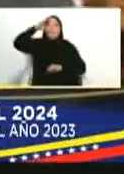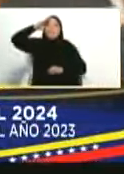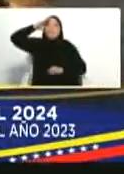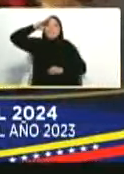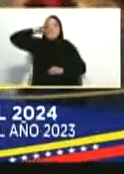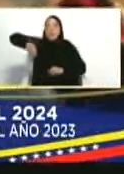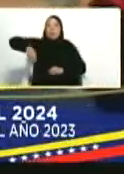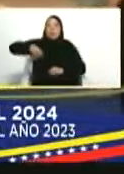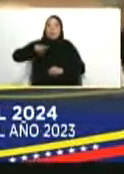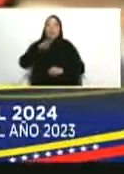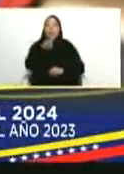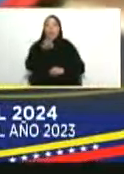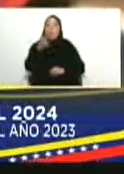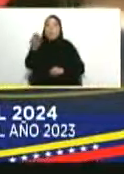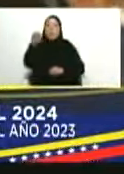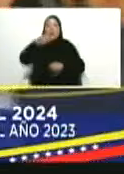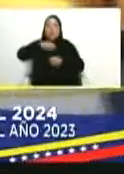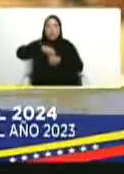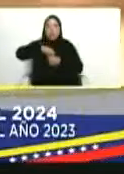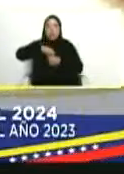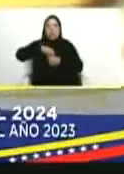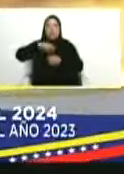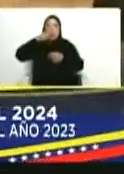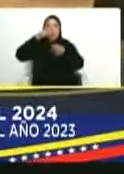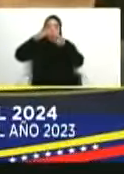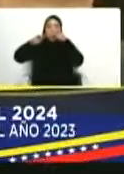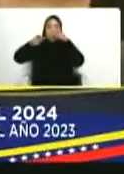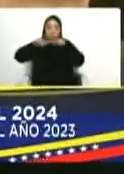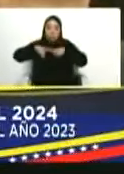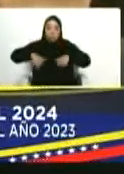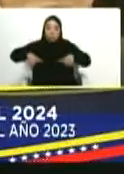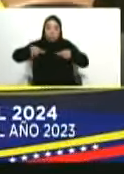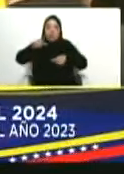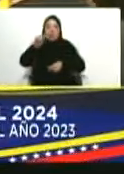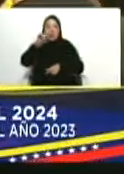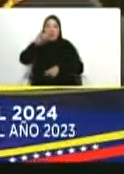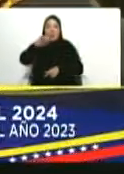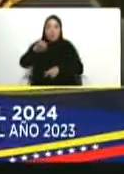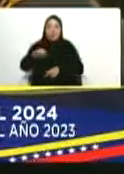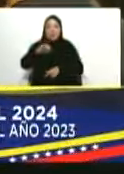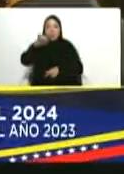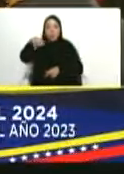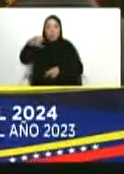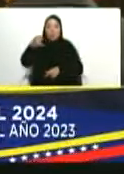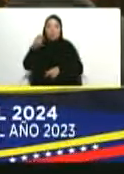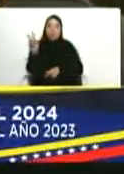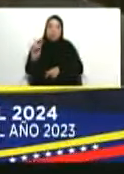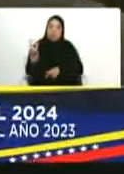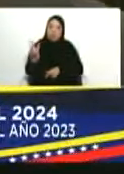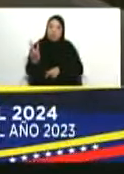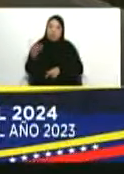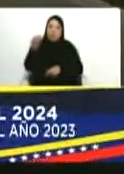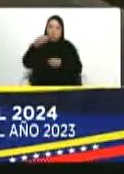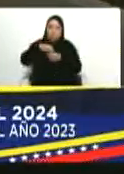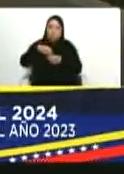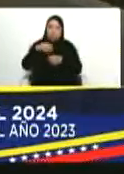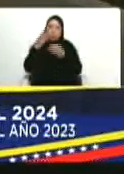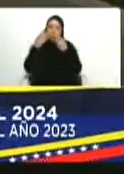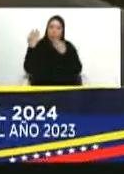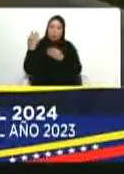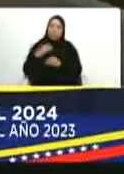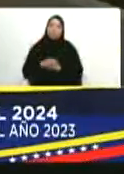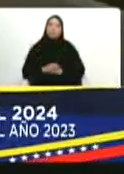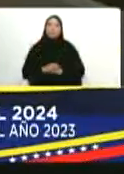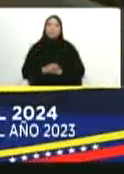y los 20 magistrados que conforman la Sala Plena del Máximo Tribunal de la República Bolivariana de